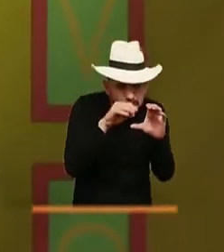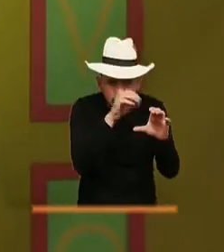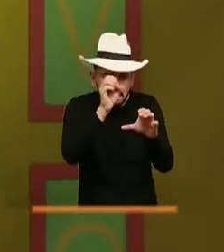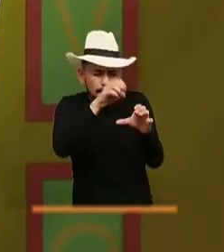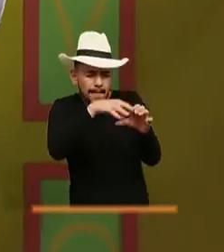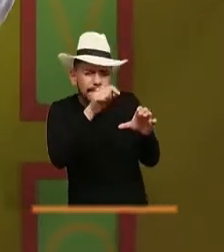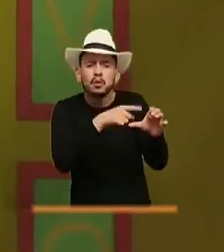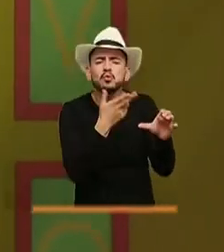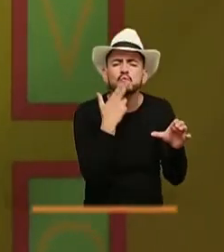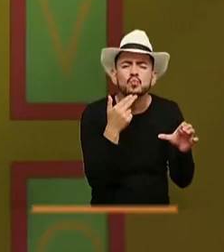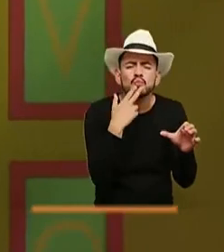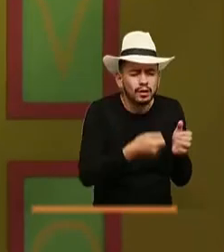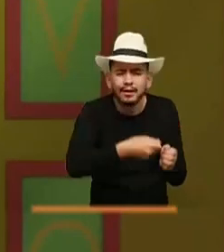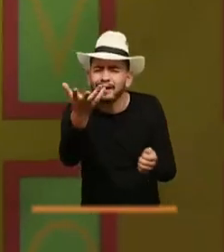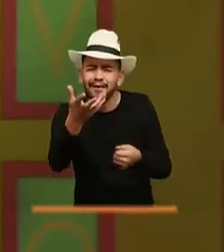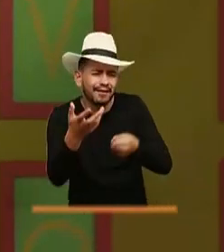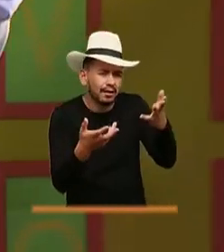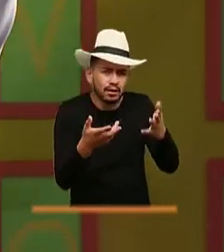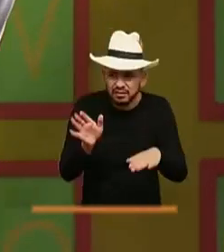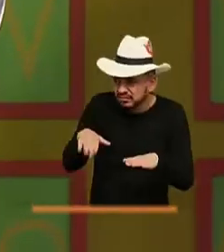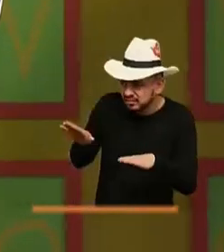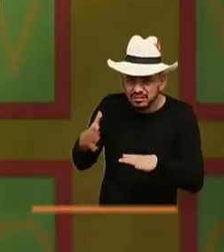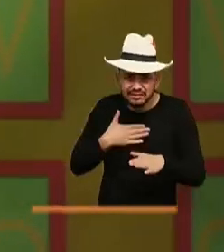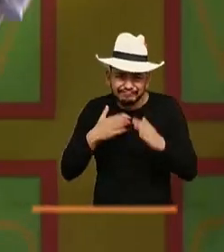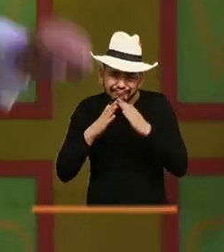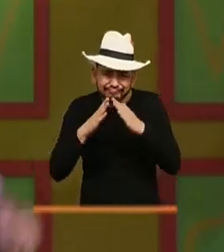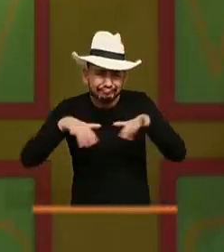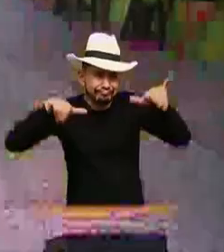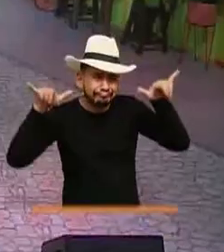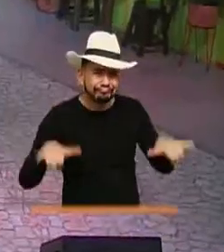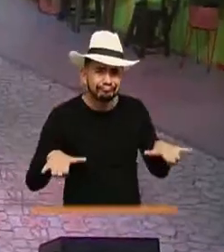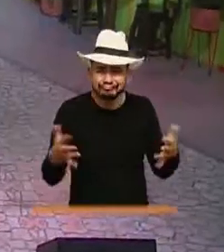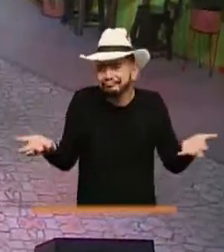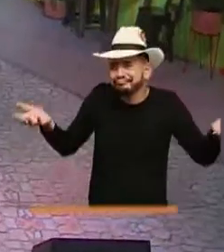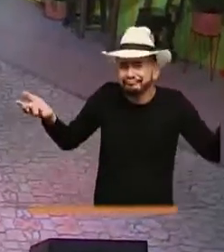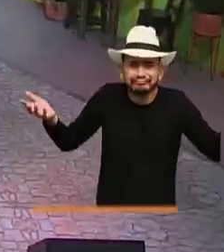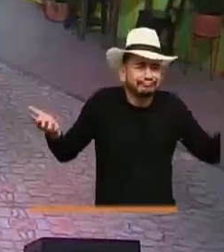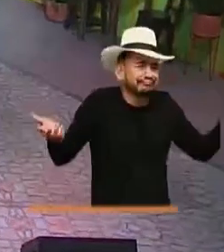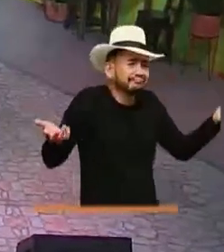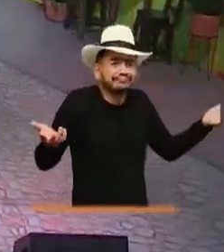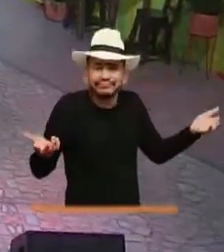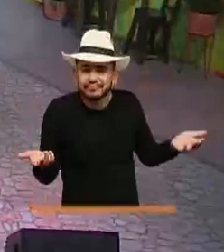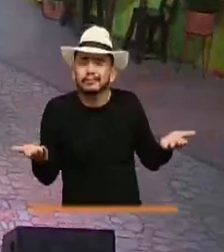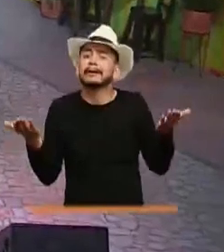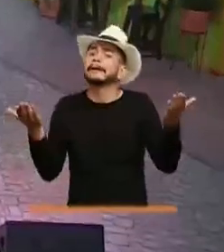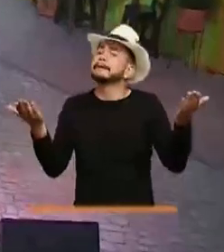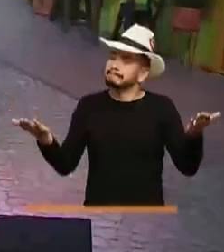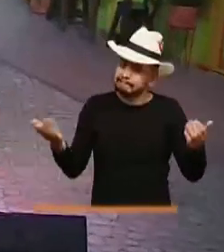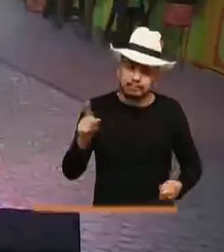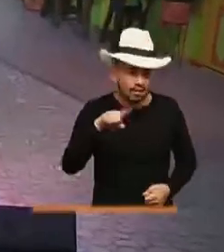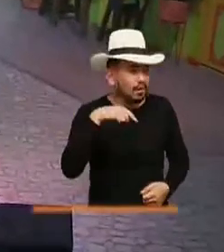mi amorcito, es mejor quedarse en casa. Y para no coger